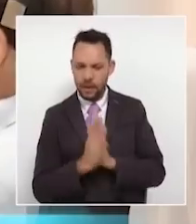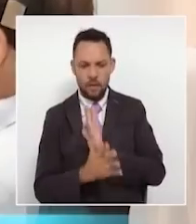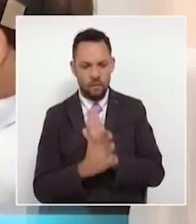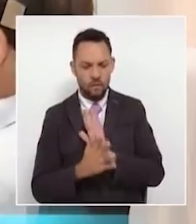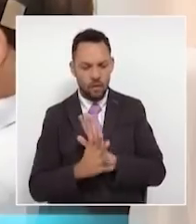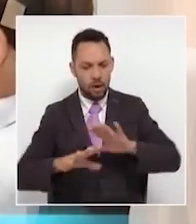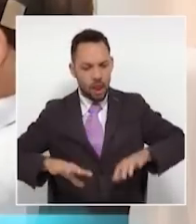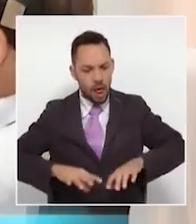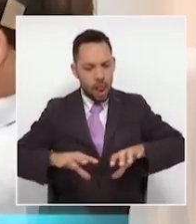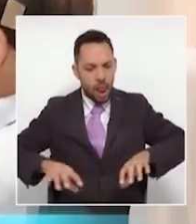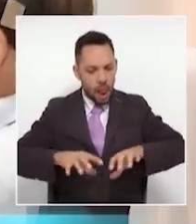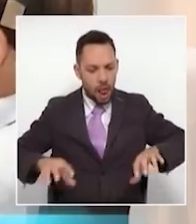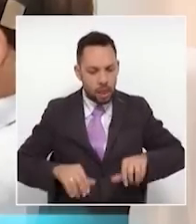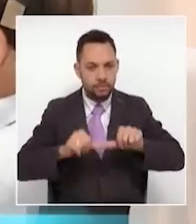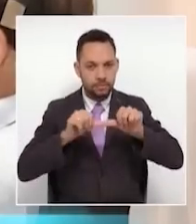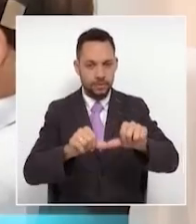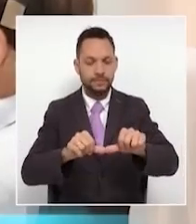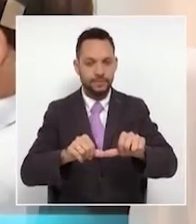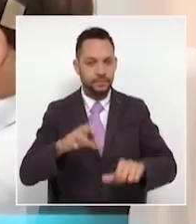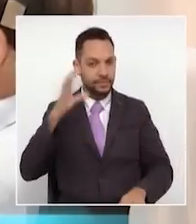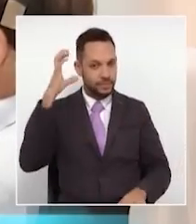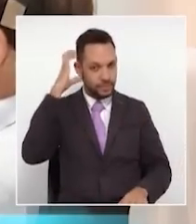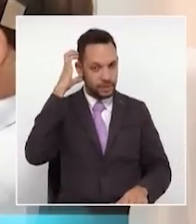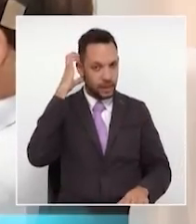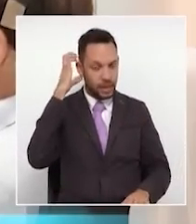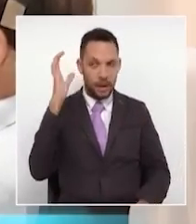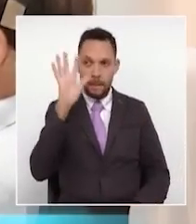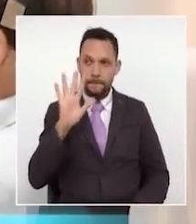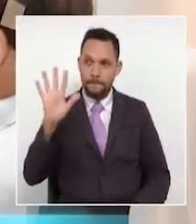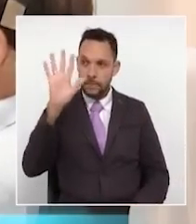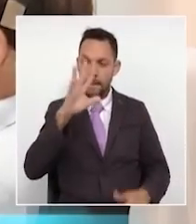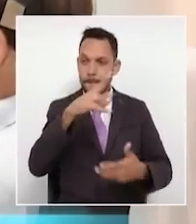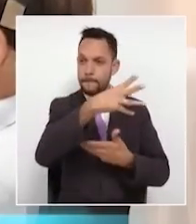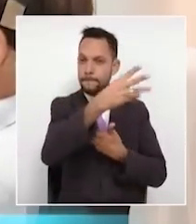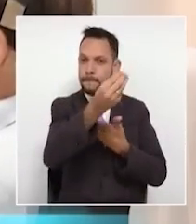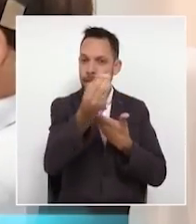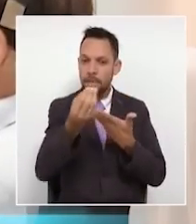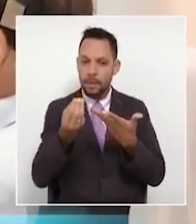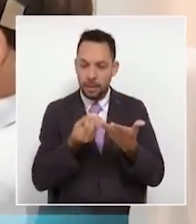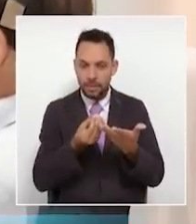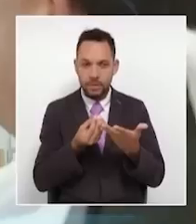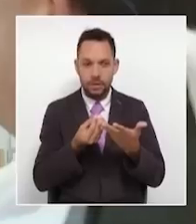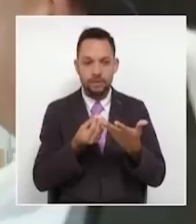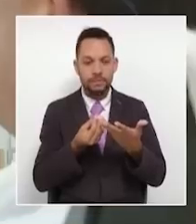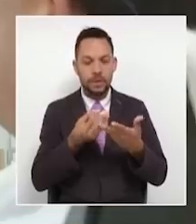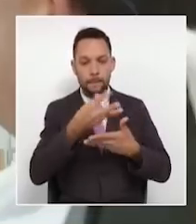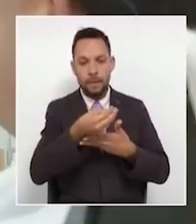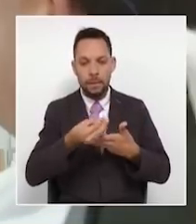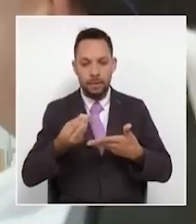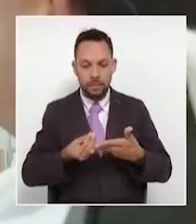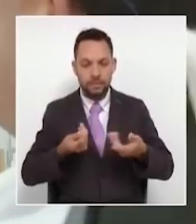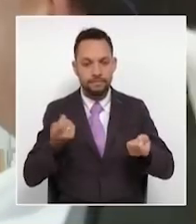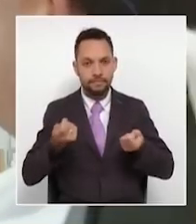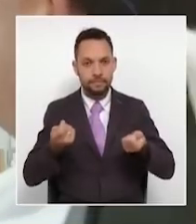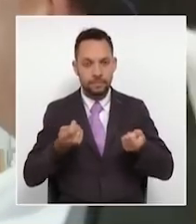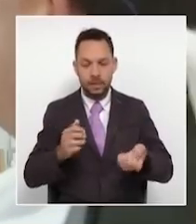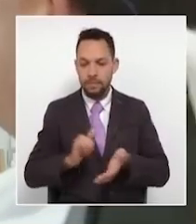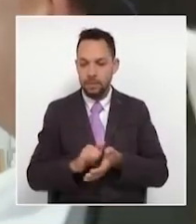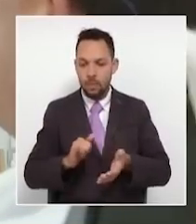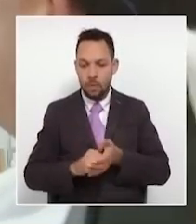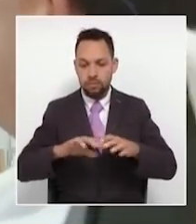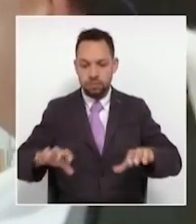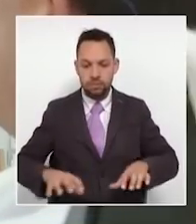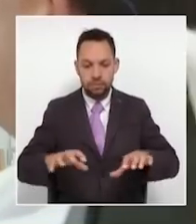ese patrón cerebral que es tan importante y sesión transición vamos viendo cómo este comportamiento